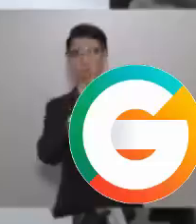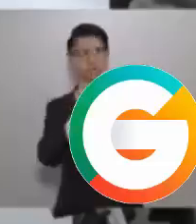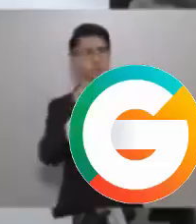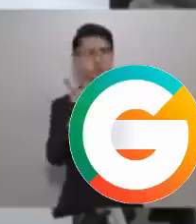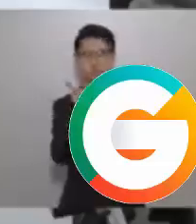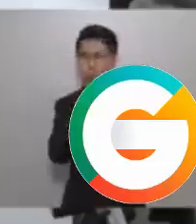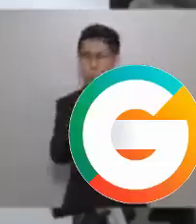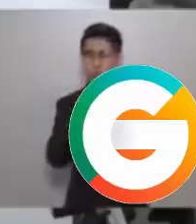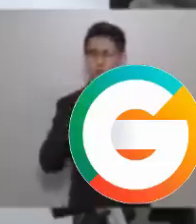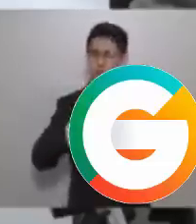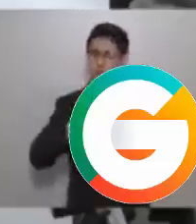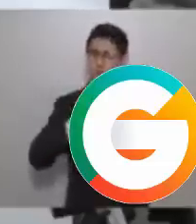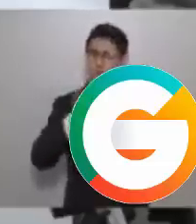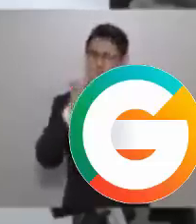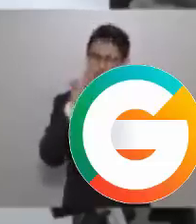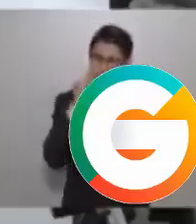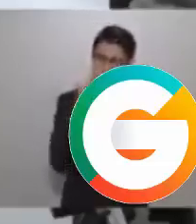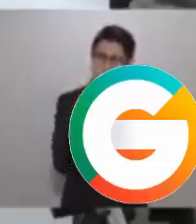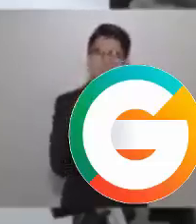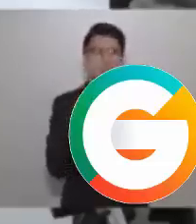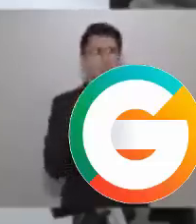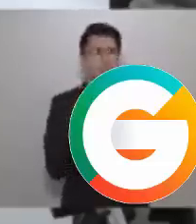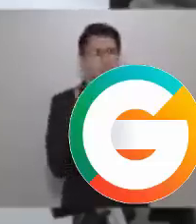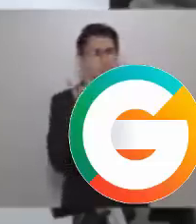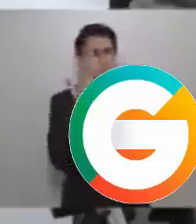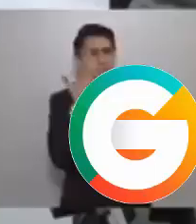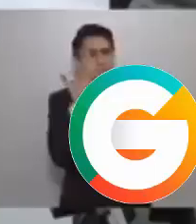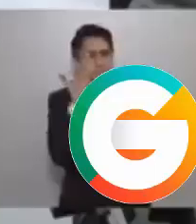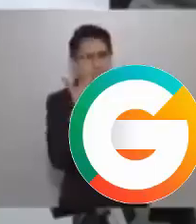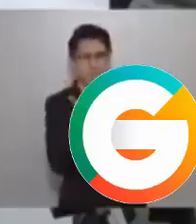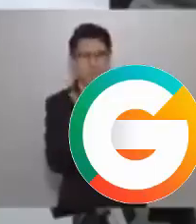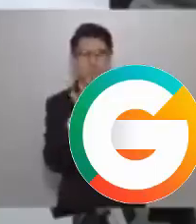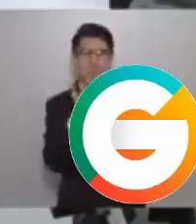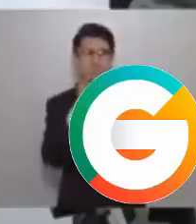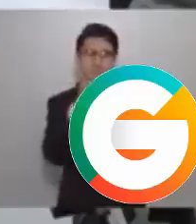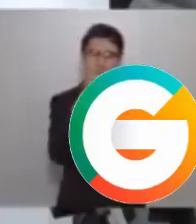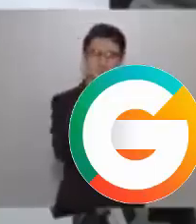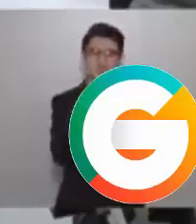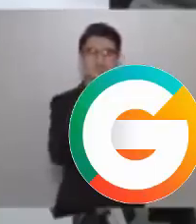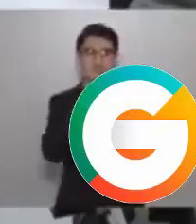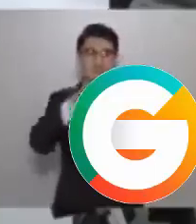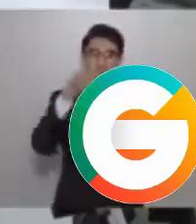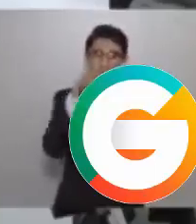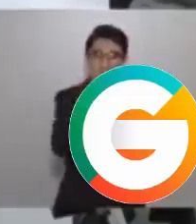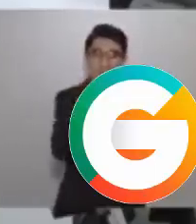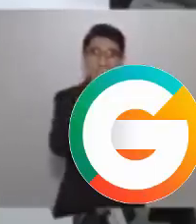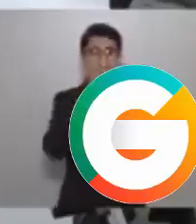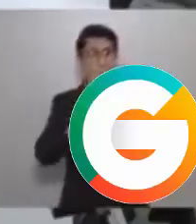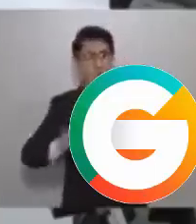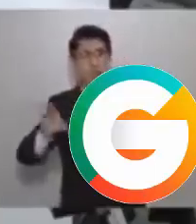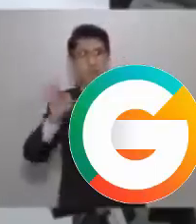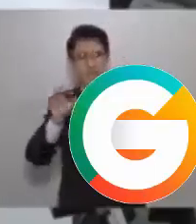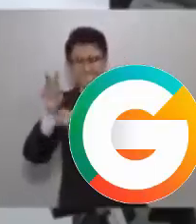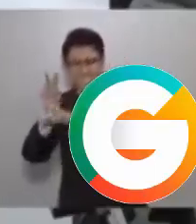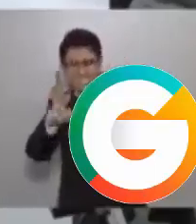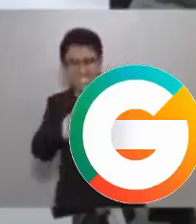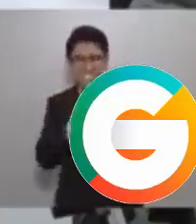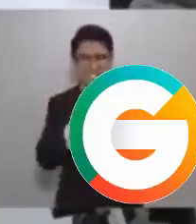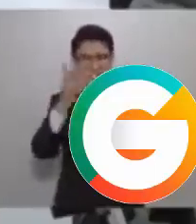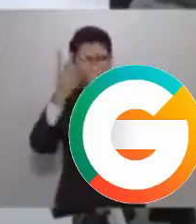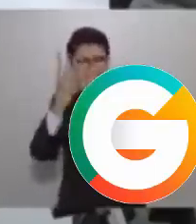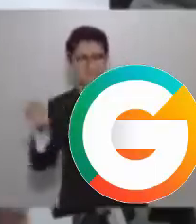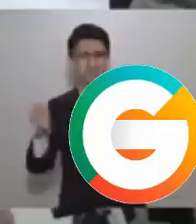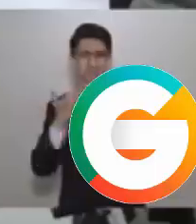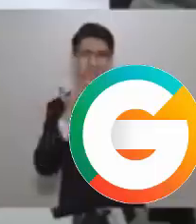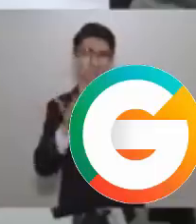municipio. Yo viví parte de mi adolescencia y mi niñez en este gran municipio, tengo muchísimo cariño y por supuesto que vamos a hacer todo lo